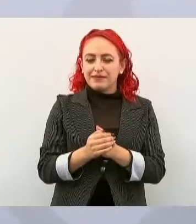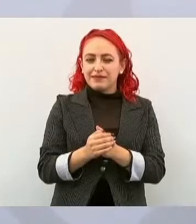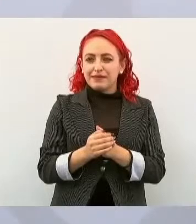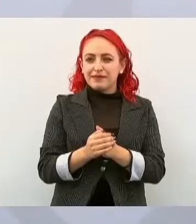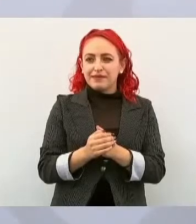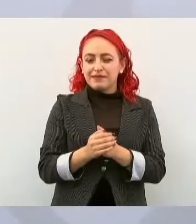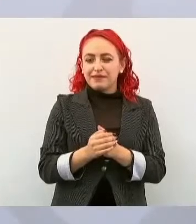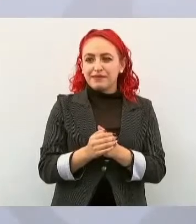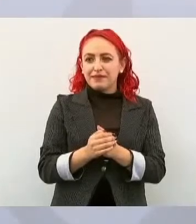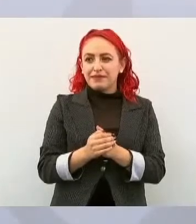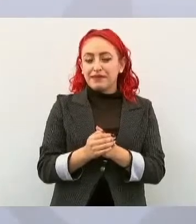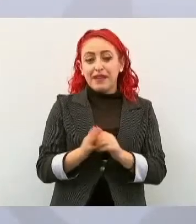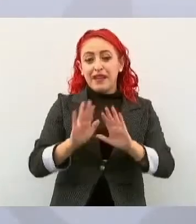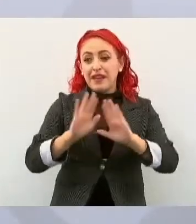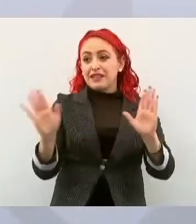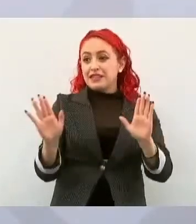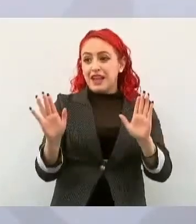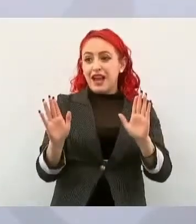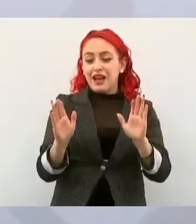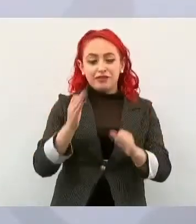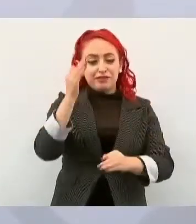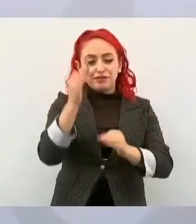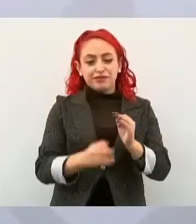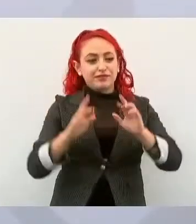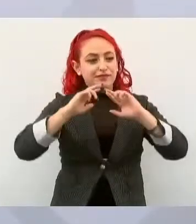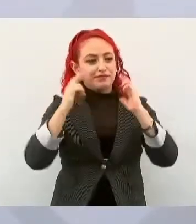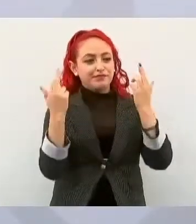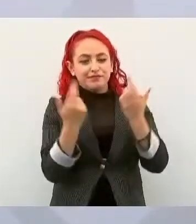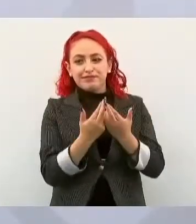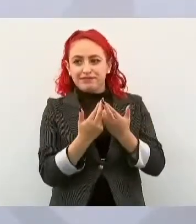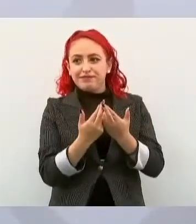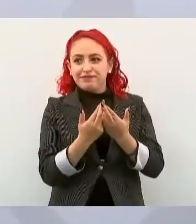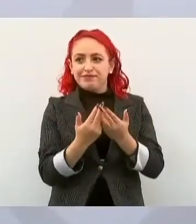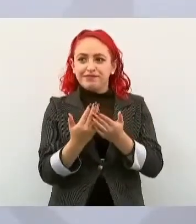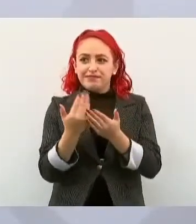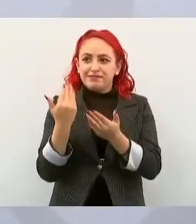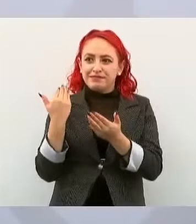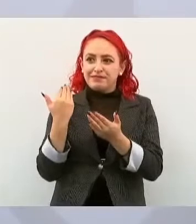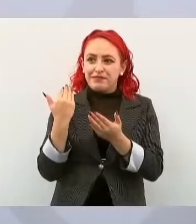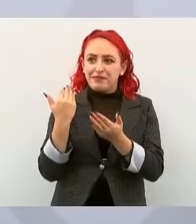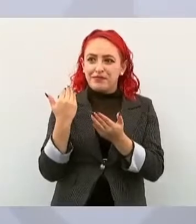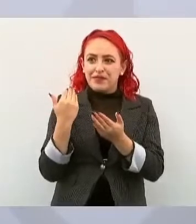Acabamos de tener una reunión con promotores,